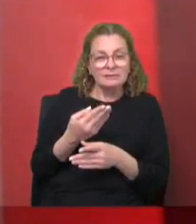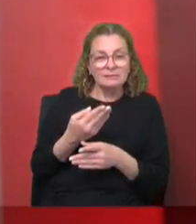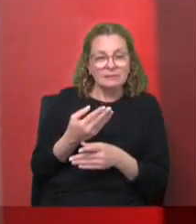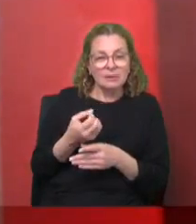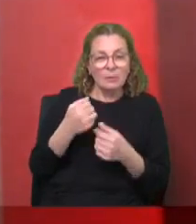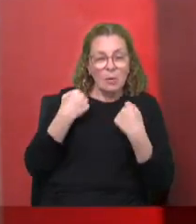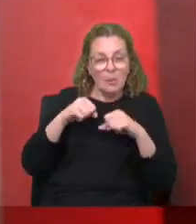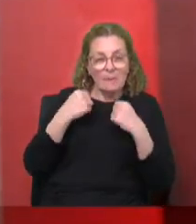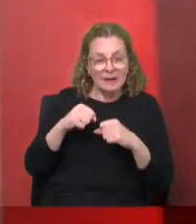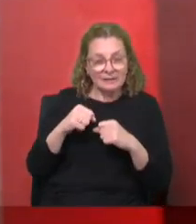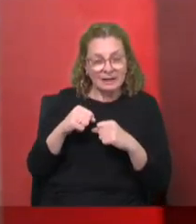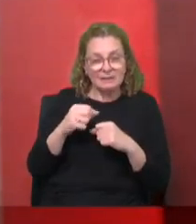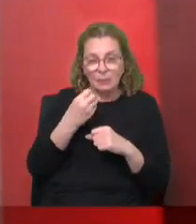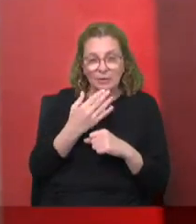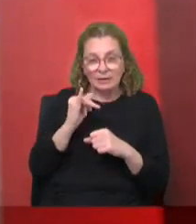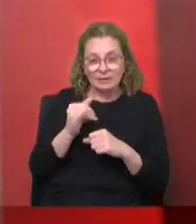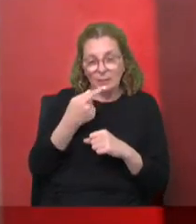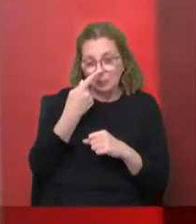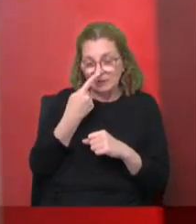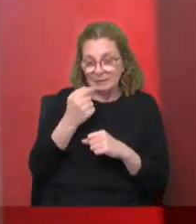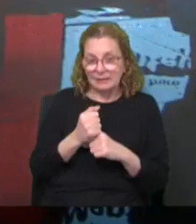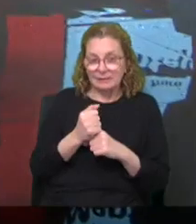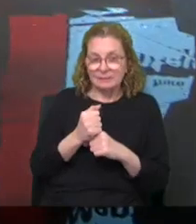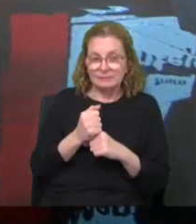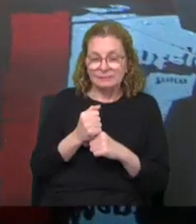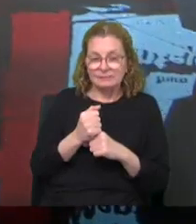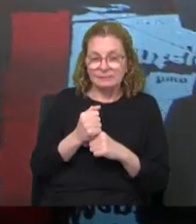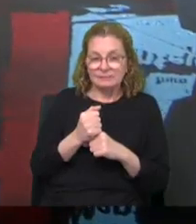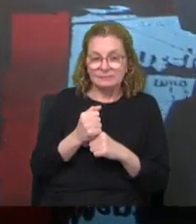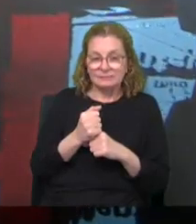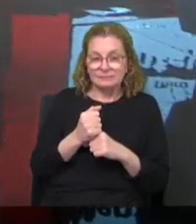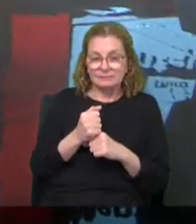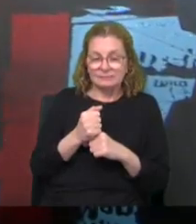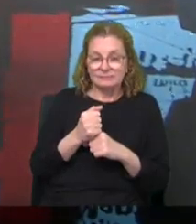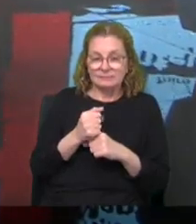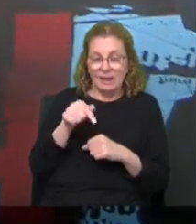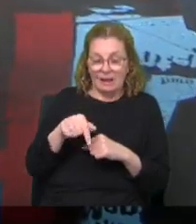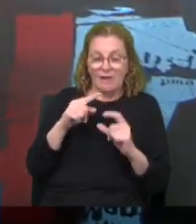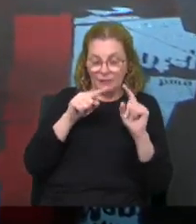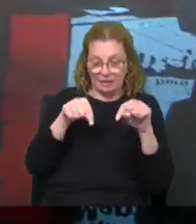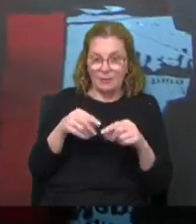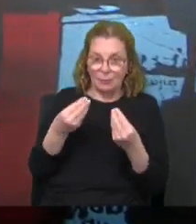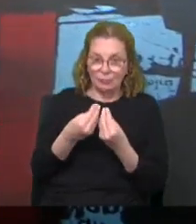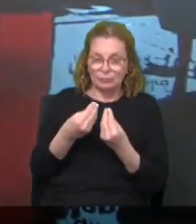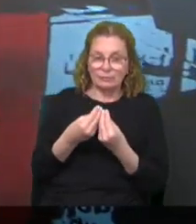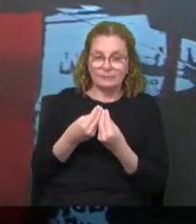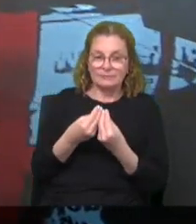como práctica está buena, está re interesante. Sí, una total, cosa de hemos tenido acá. Acá vienen, recibimos,